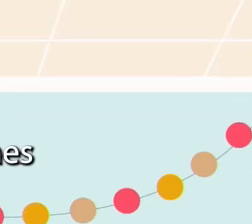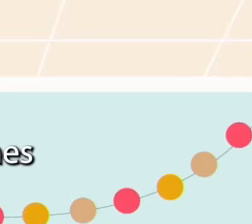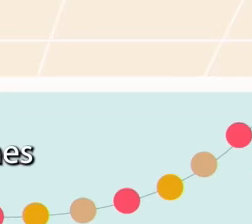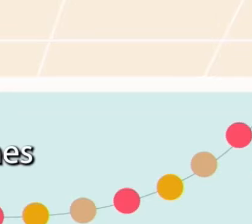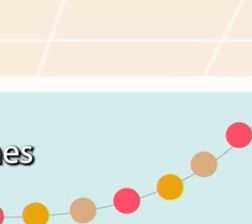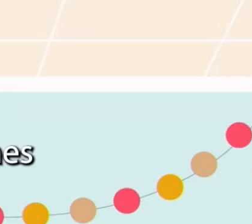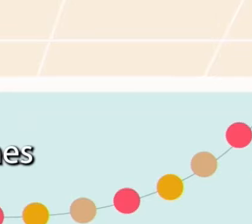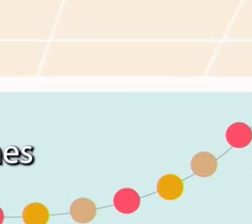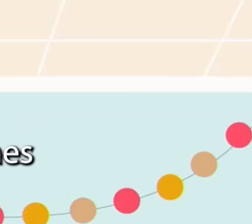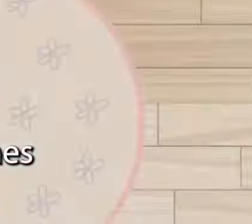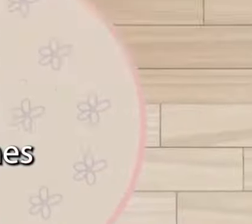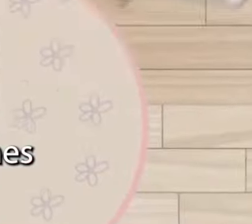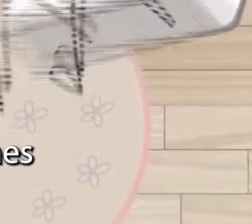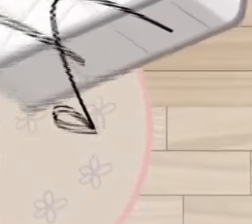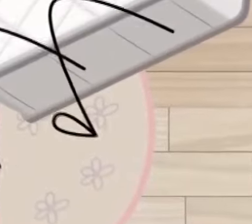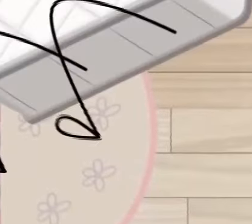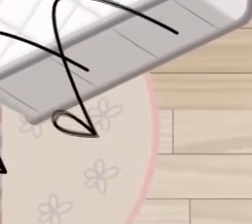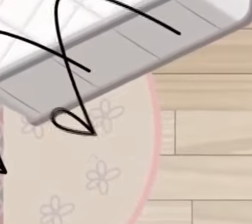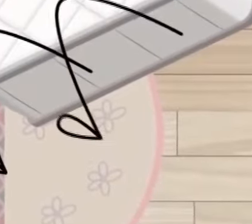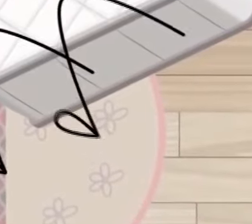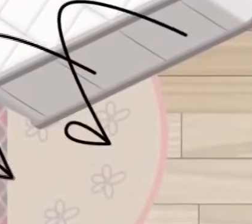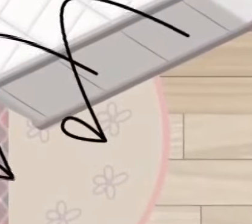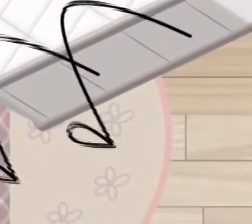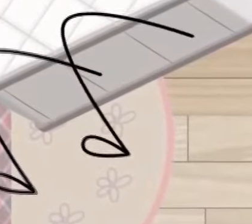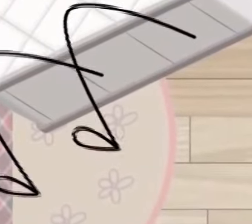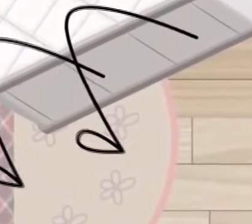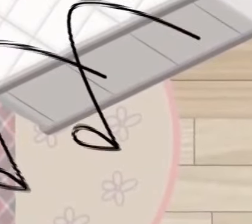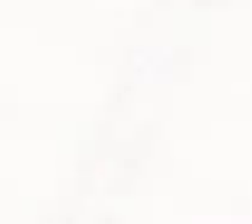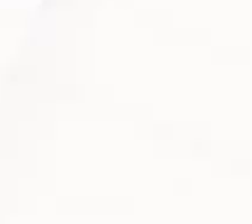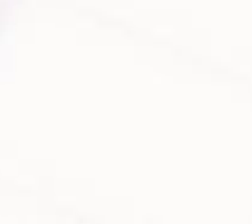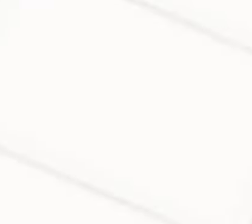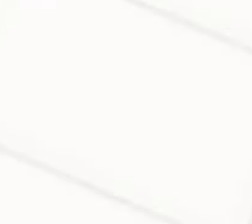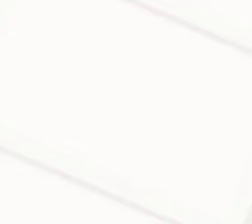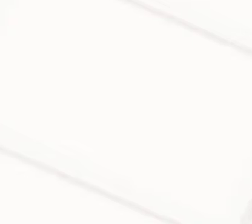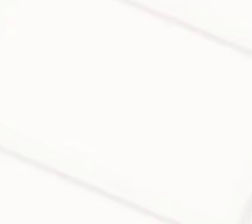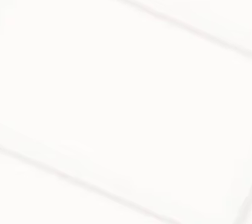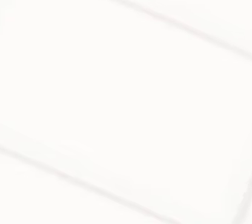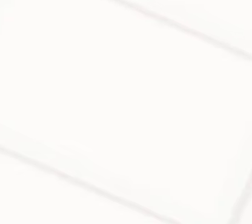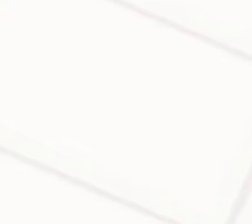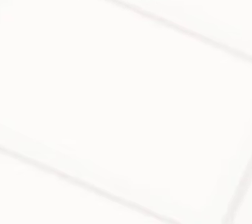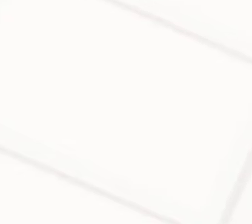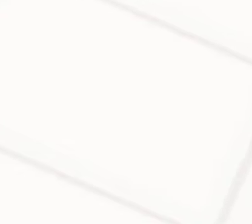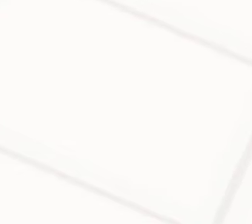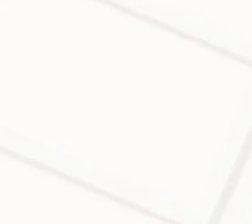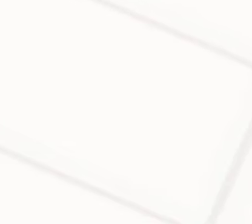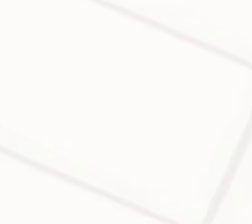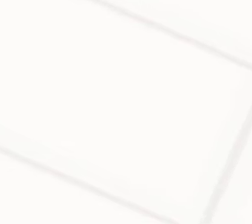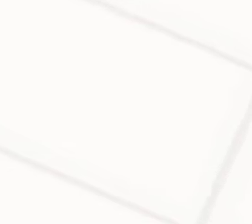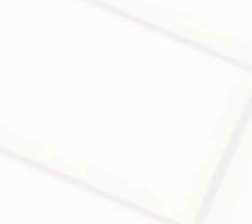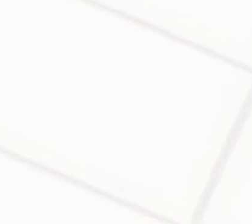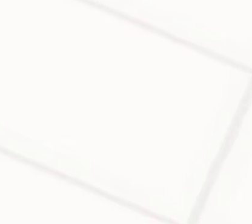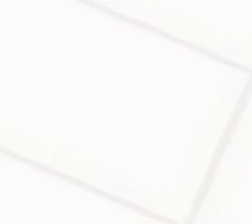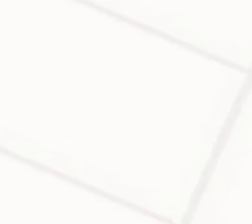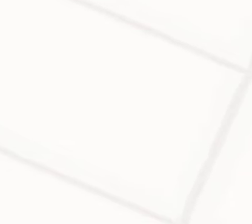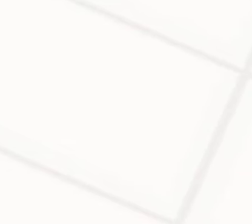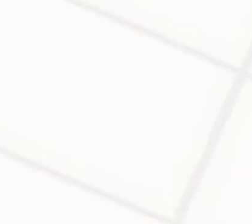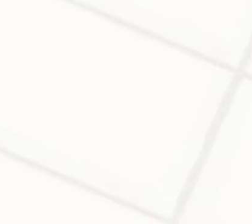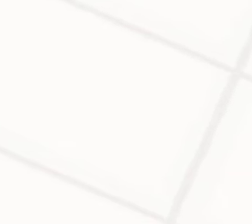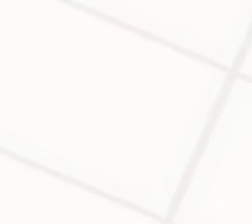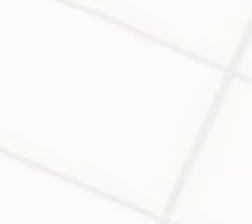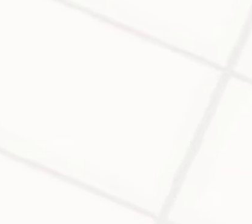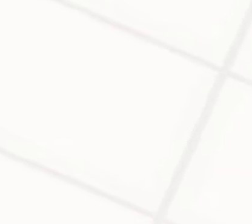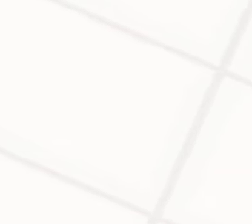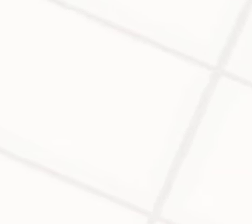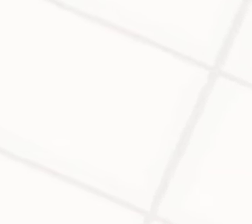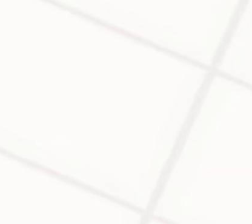de colchones en sus redes sociales. ¿Le ha pasado lo mismo que a Marta? No es coincidencia.